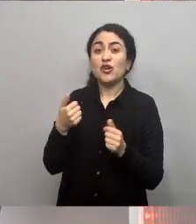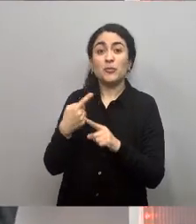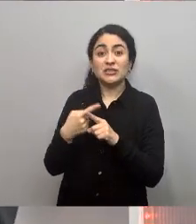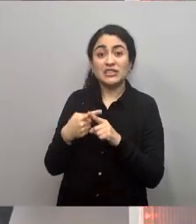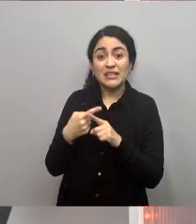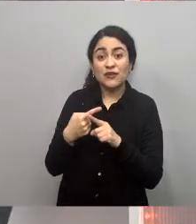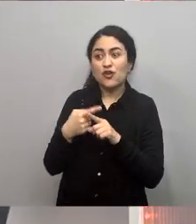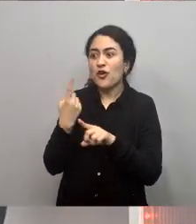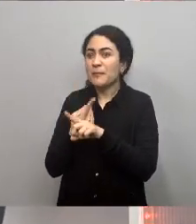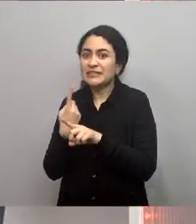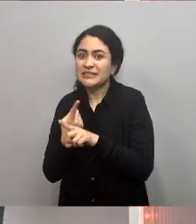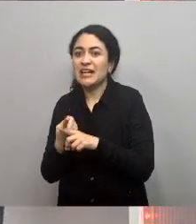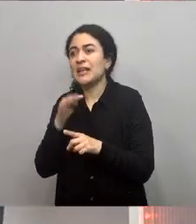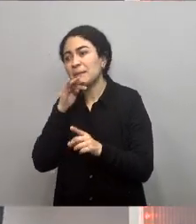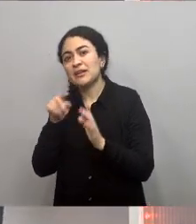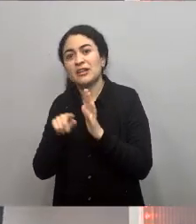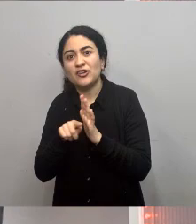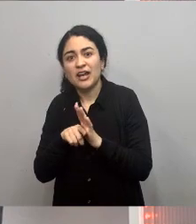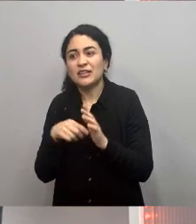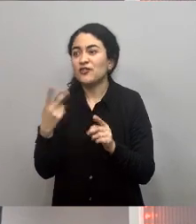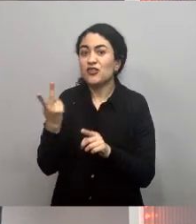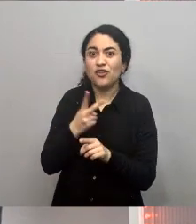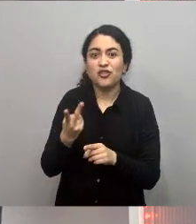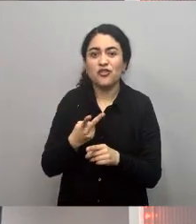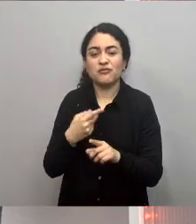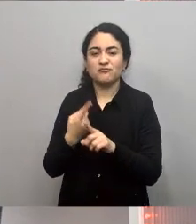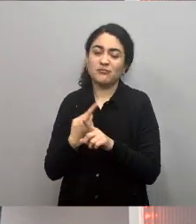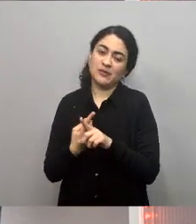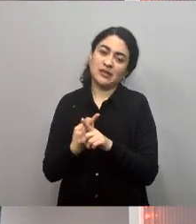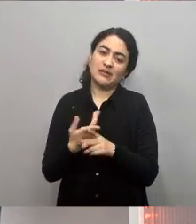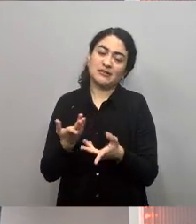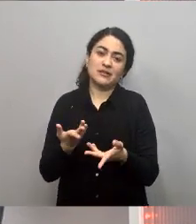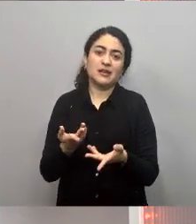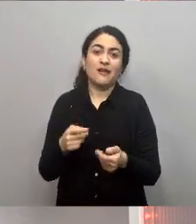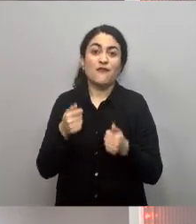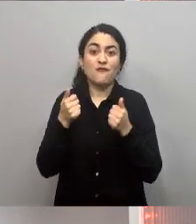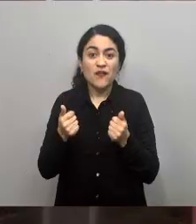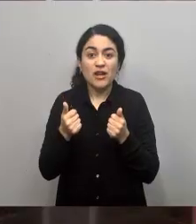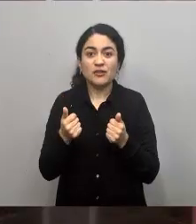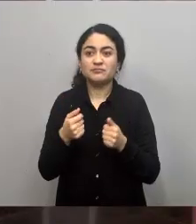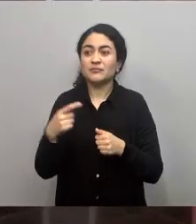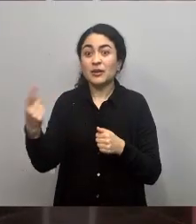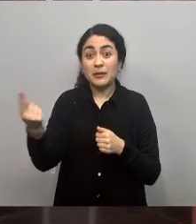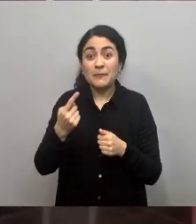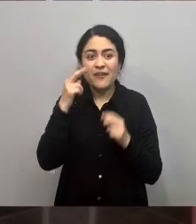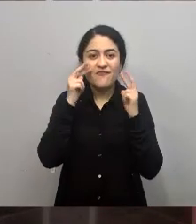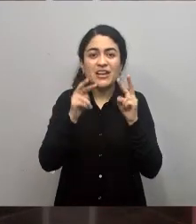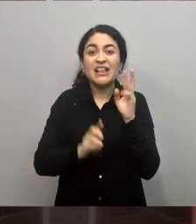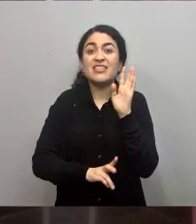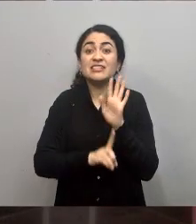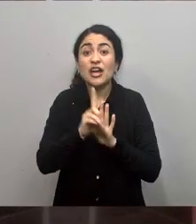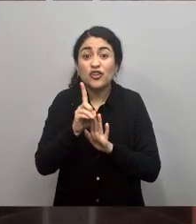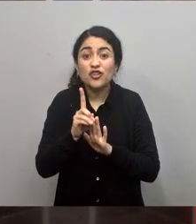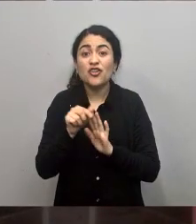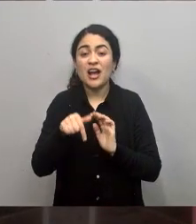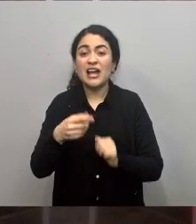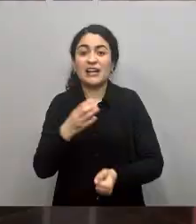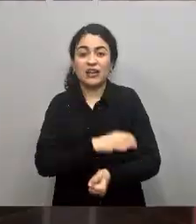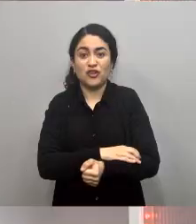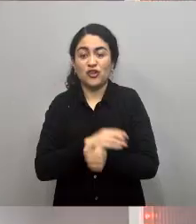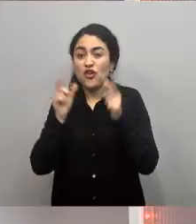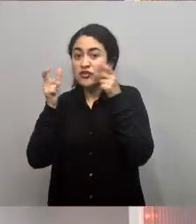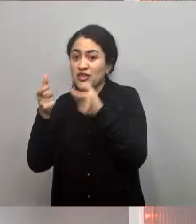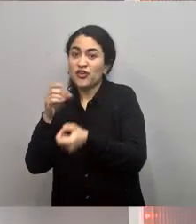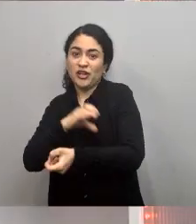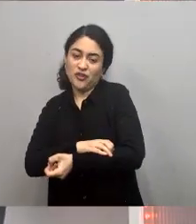las positivas. Y es bueno siempre estar con personeros que son parte de lo que pasa en el desarrollo de la región, y el Consejo Regional así es. Así